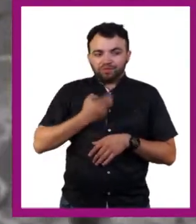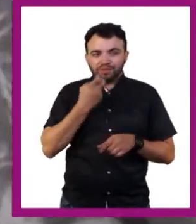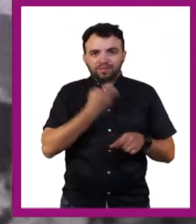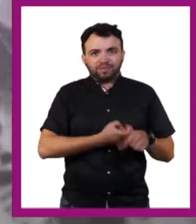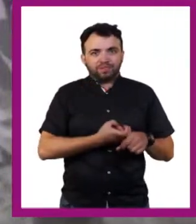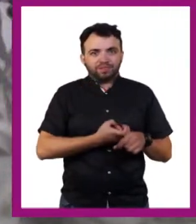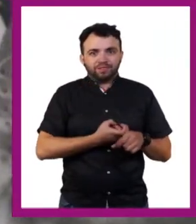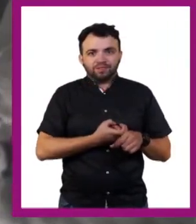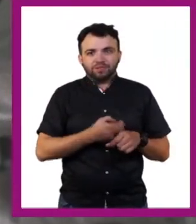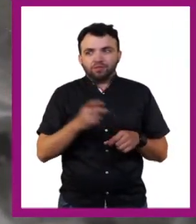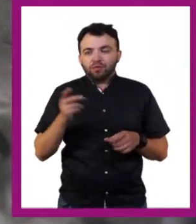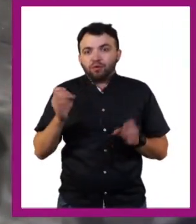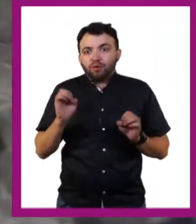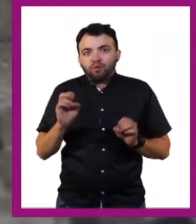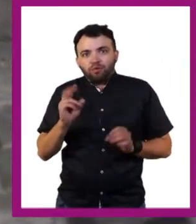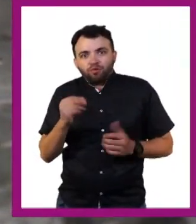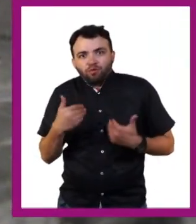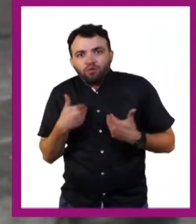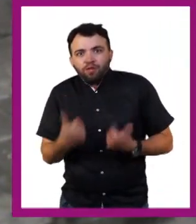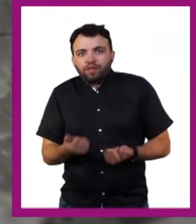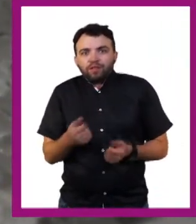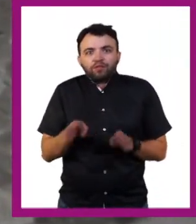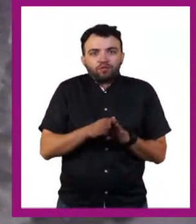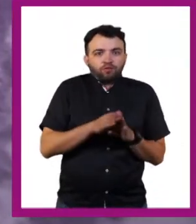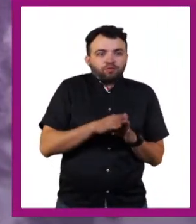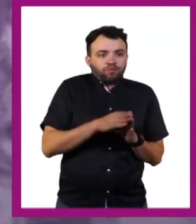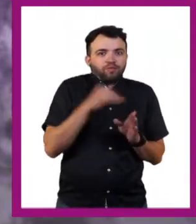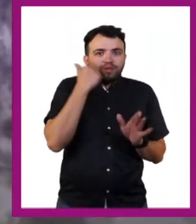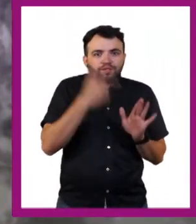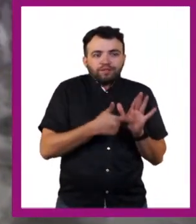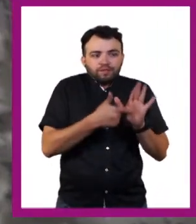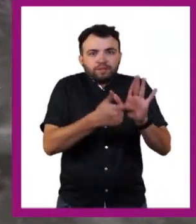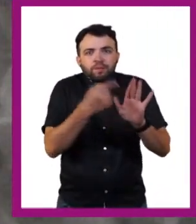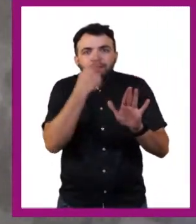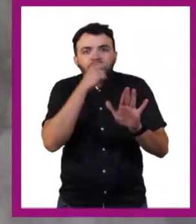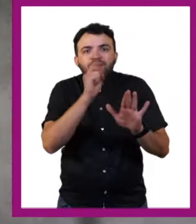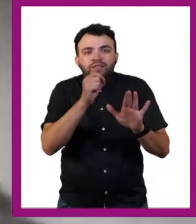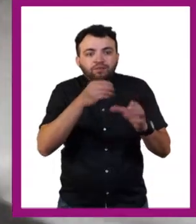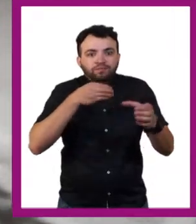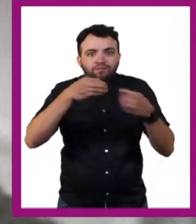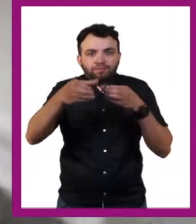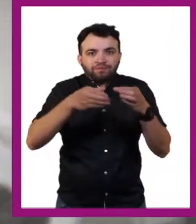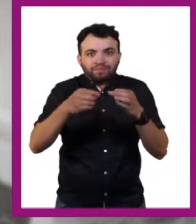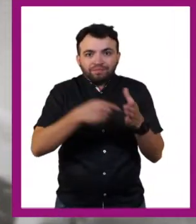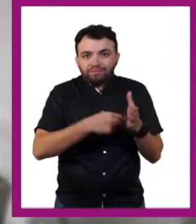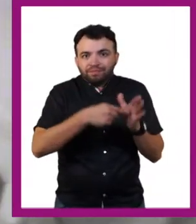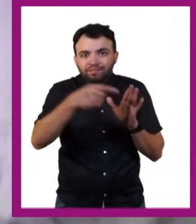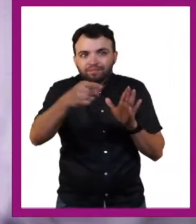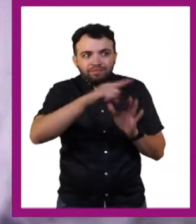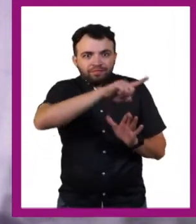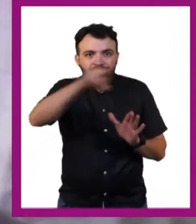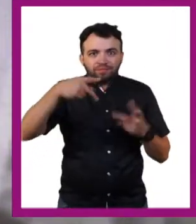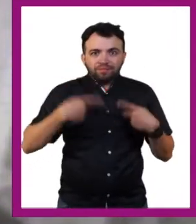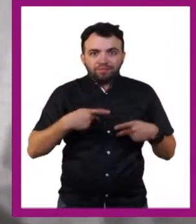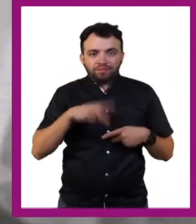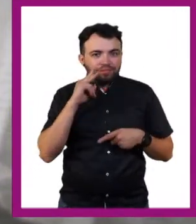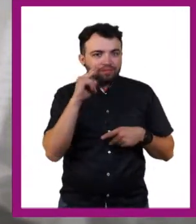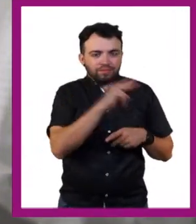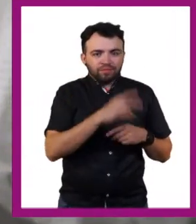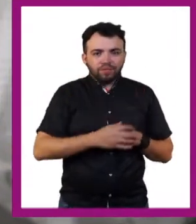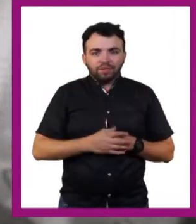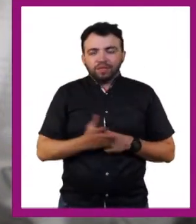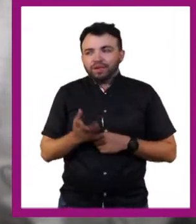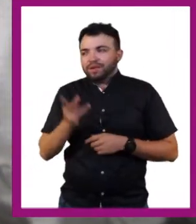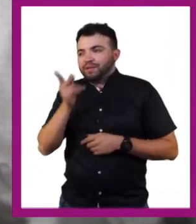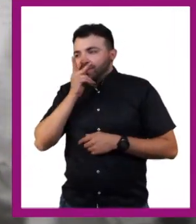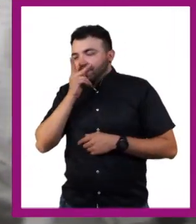entender que es como una herramienta para comunicar esto, ¿no? Entonces dije, papi, rompí